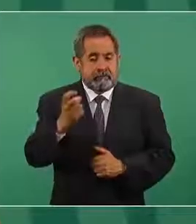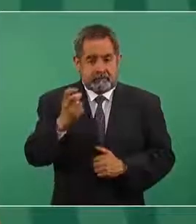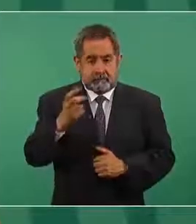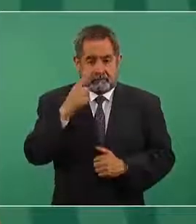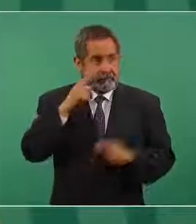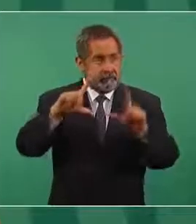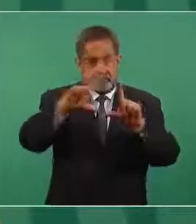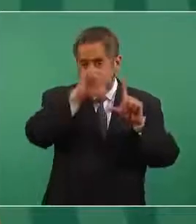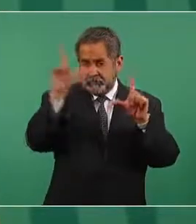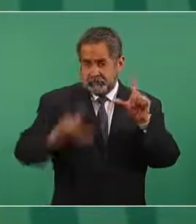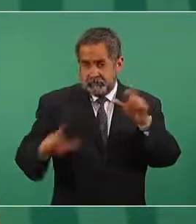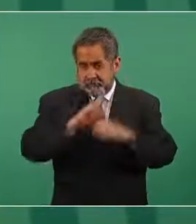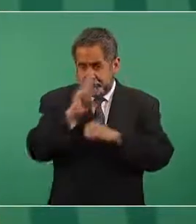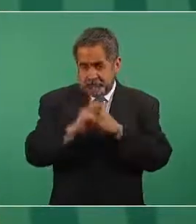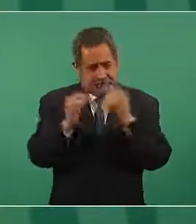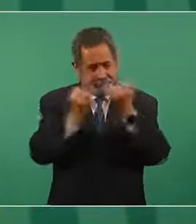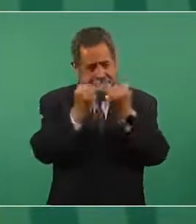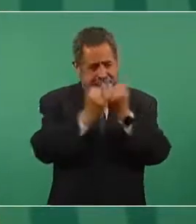en el país.